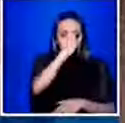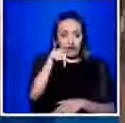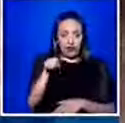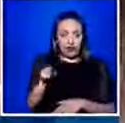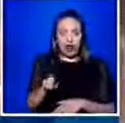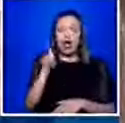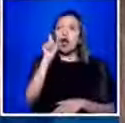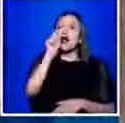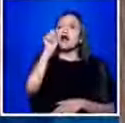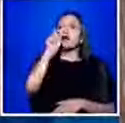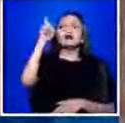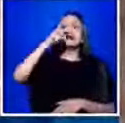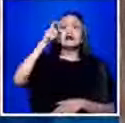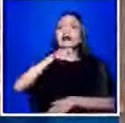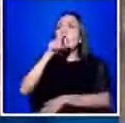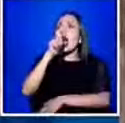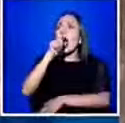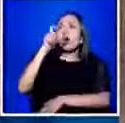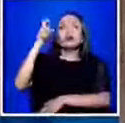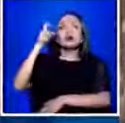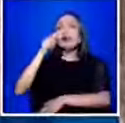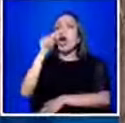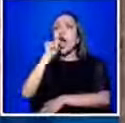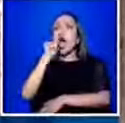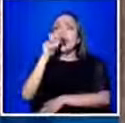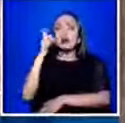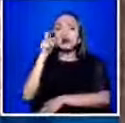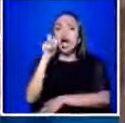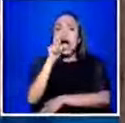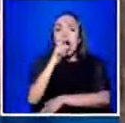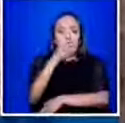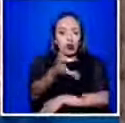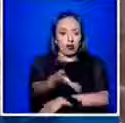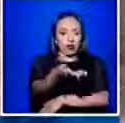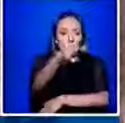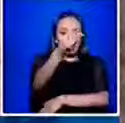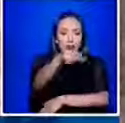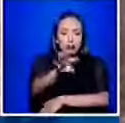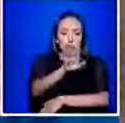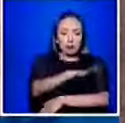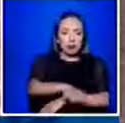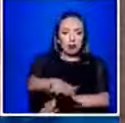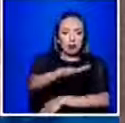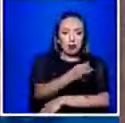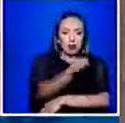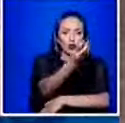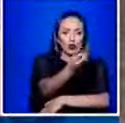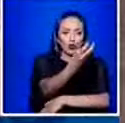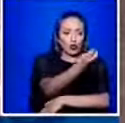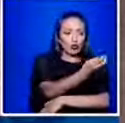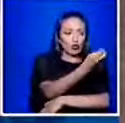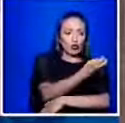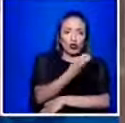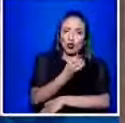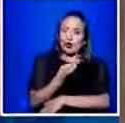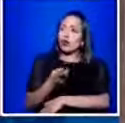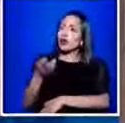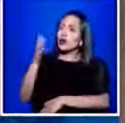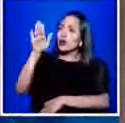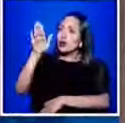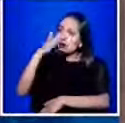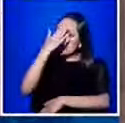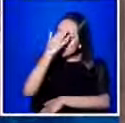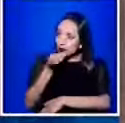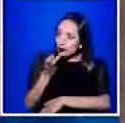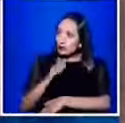vecinos clamaban por agua y resulta que en la calle el agua se desperdicia, brota, brota. ¿Cuánto tiempo, mi vecino Germancito?